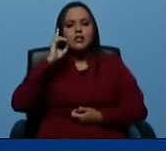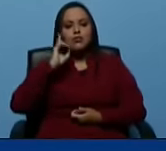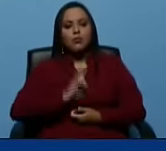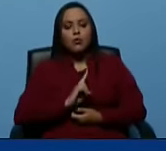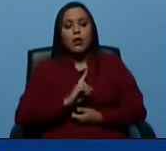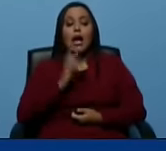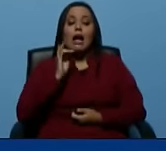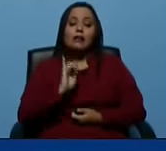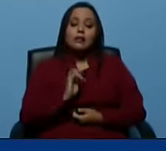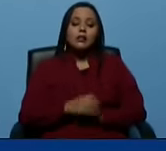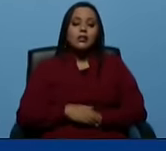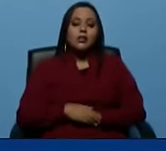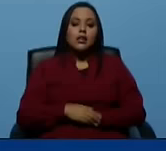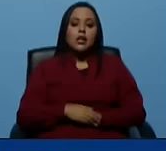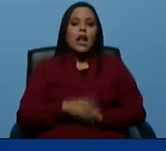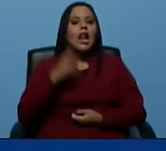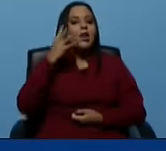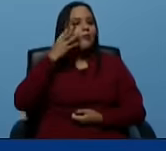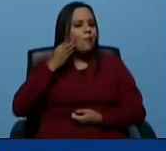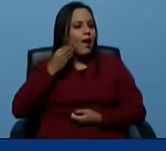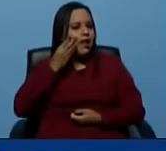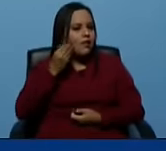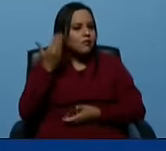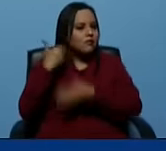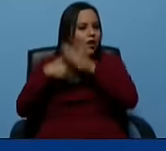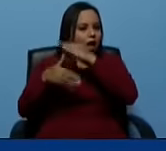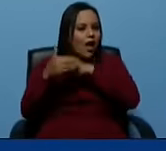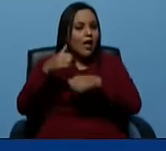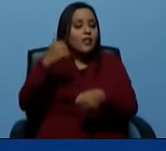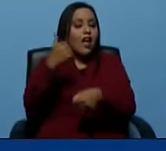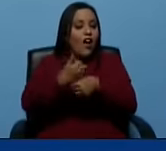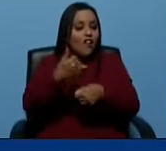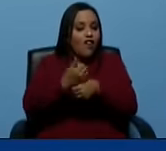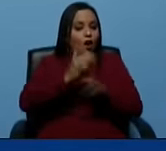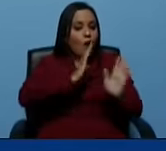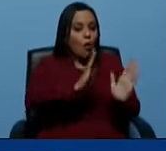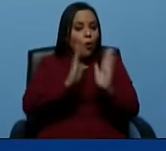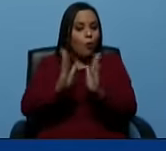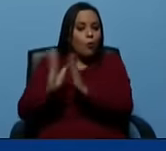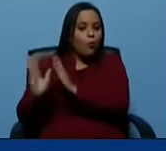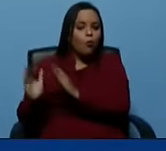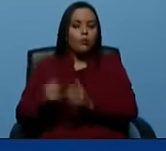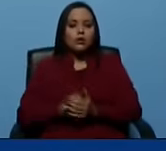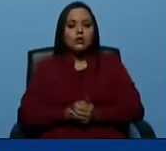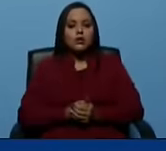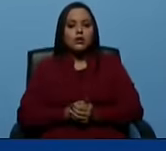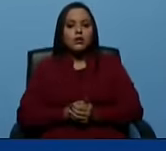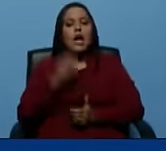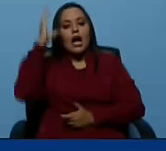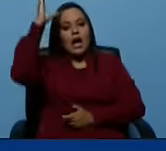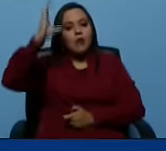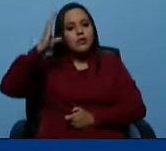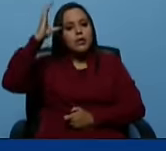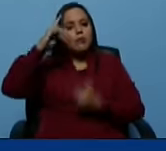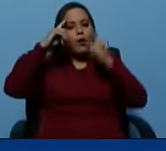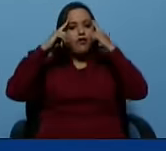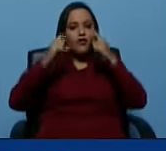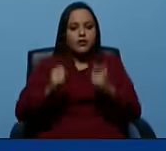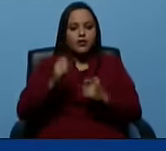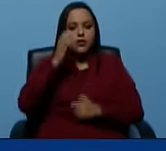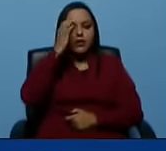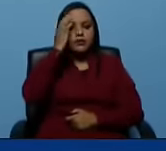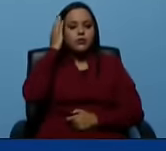tenemos la experiencia, la maquinaria, la organización, la capacidad profesional,